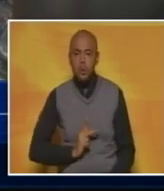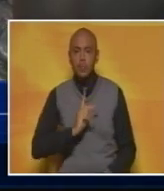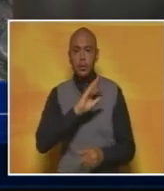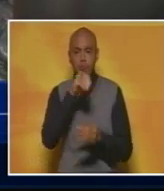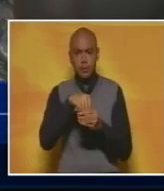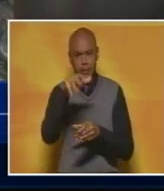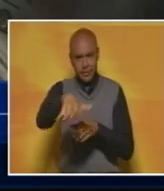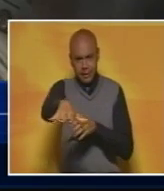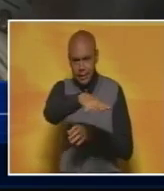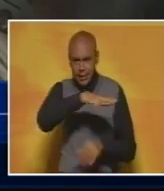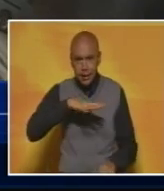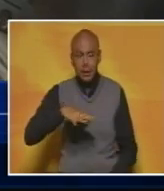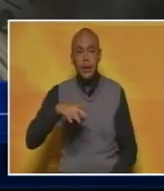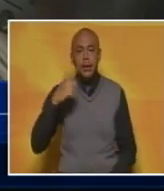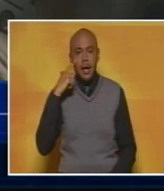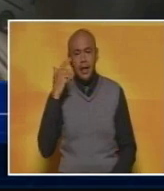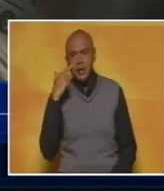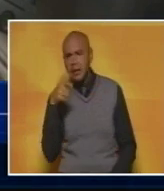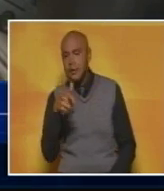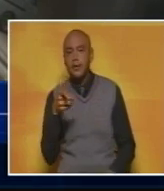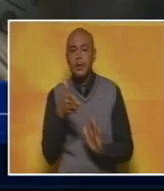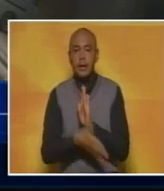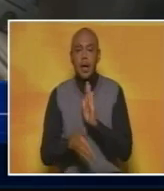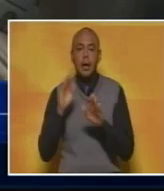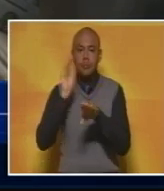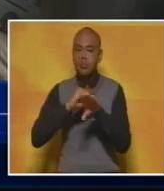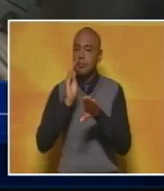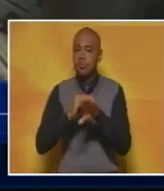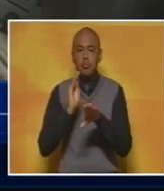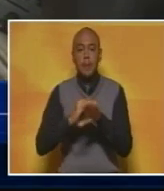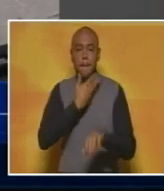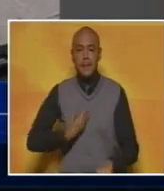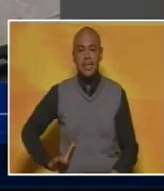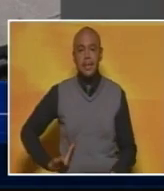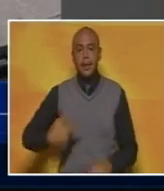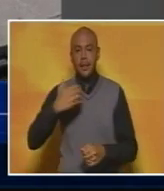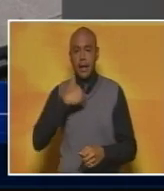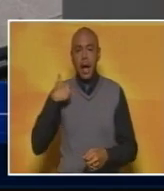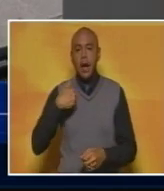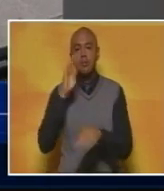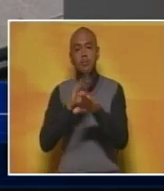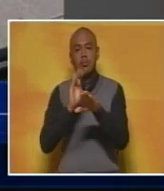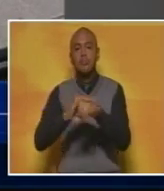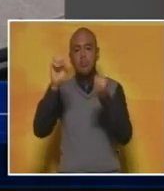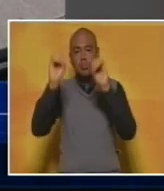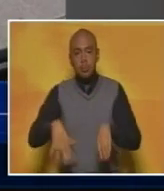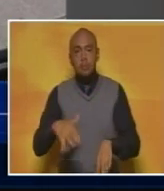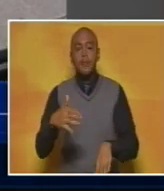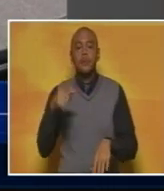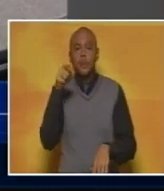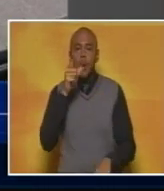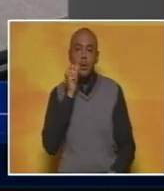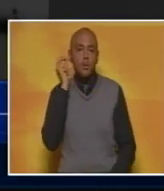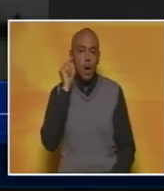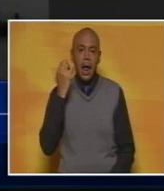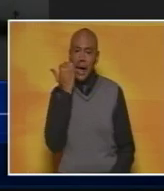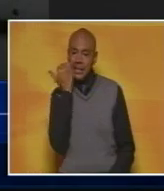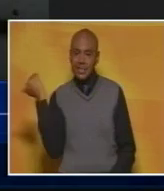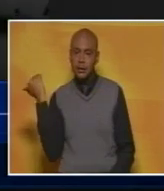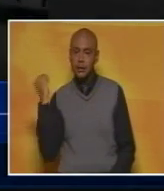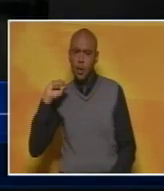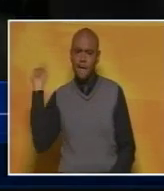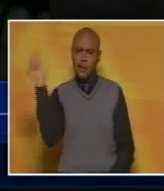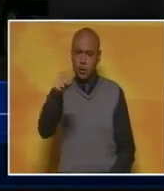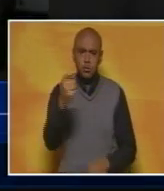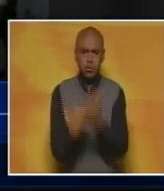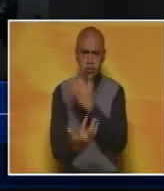de protestas para exigir la renuncia del presidente Jovenel Moïse. Parte de los manifestantes utilizaron cócteles Molotov para